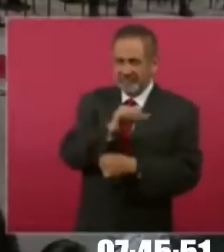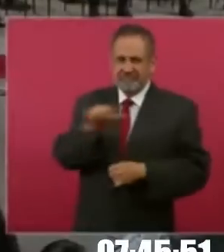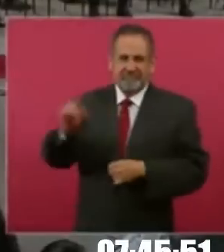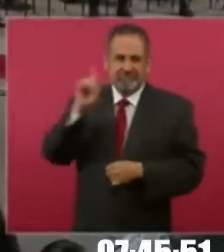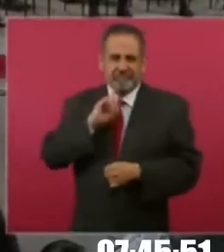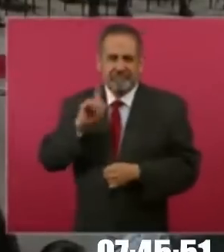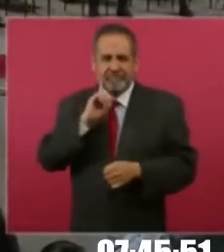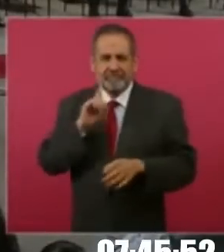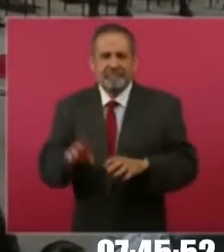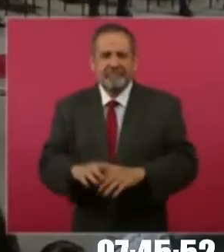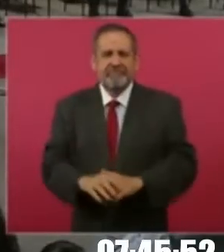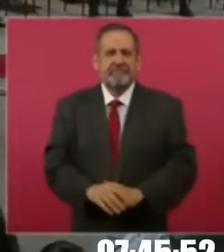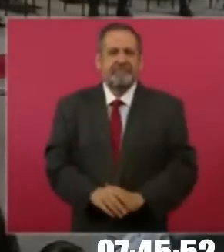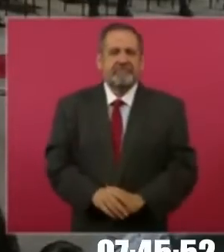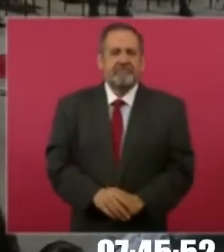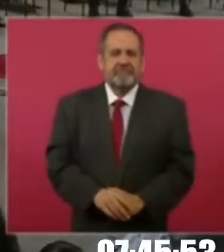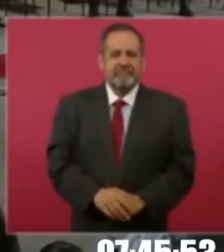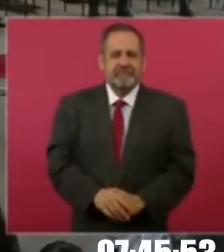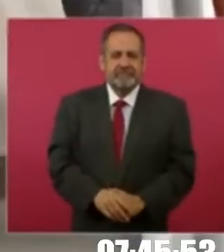gracias